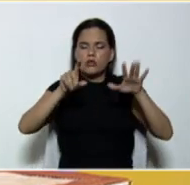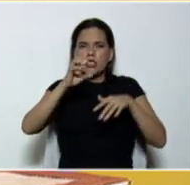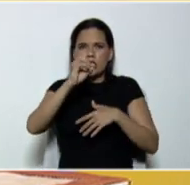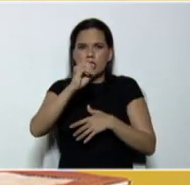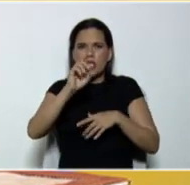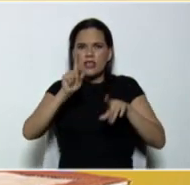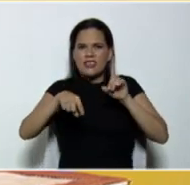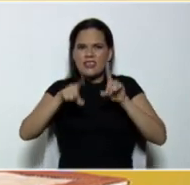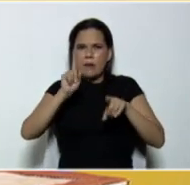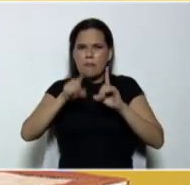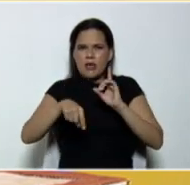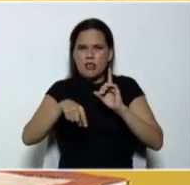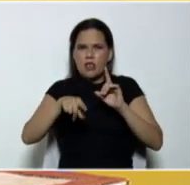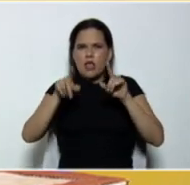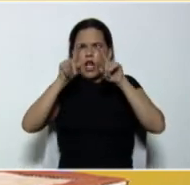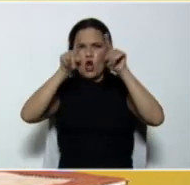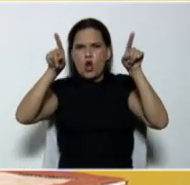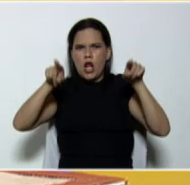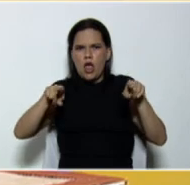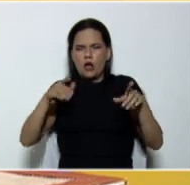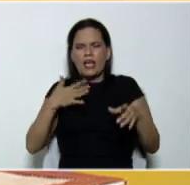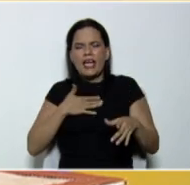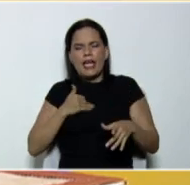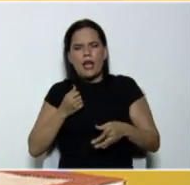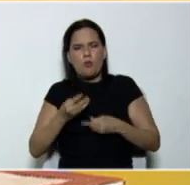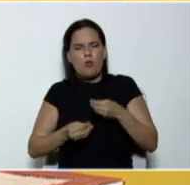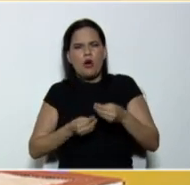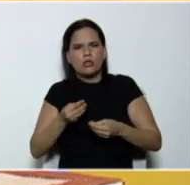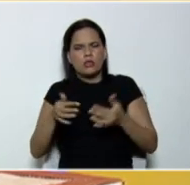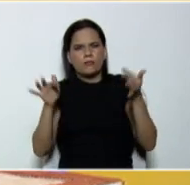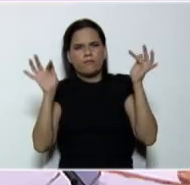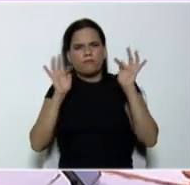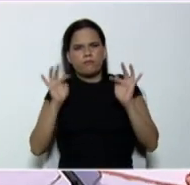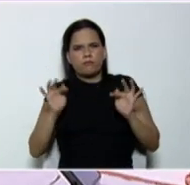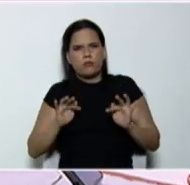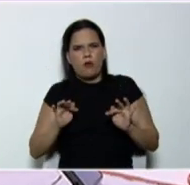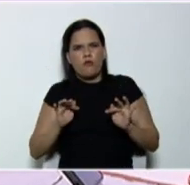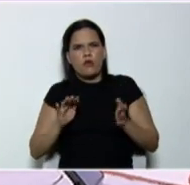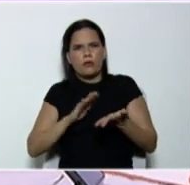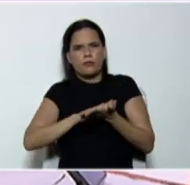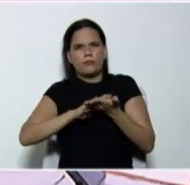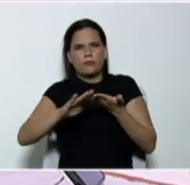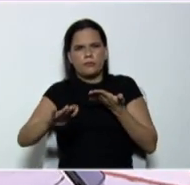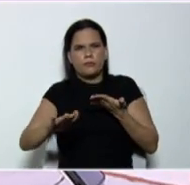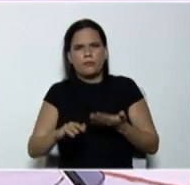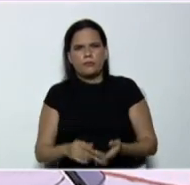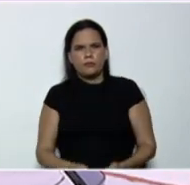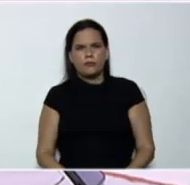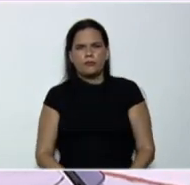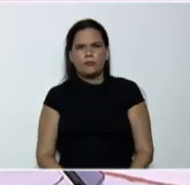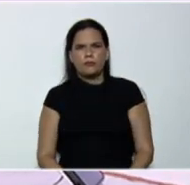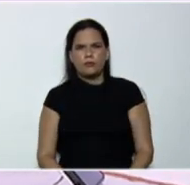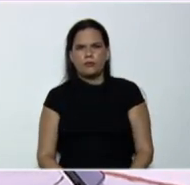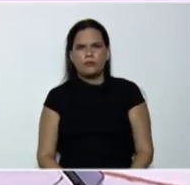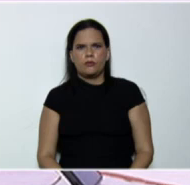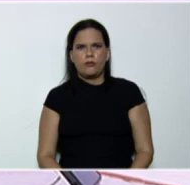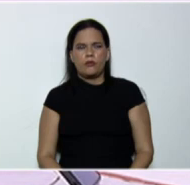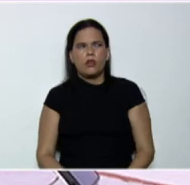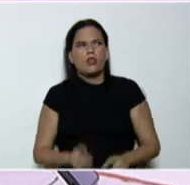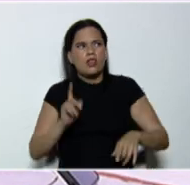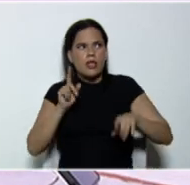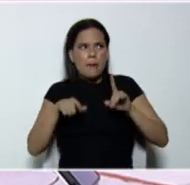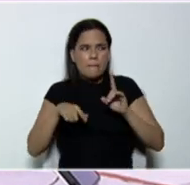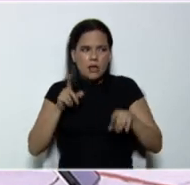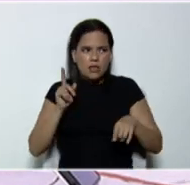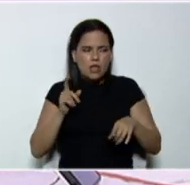queramos trazar en nuestro polígono. Porque es dependiendo de la figura, si es un pentágono, si es un heptágono. Exactamente. Siempre se divide